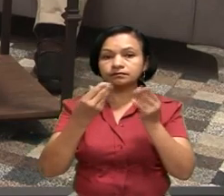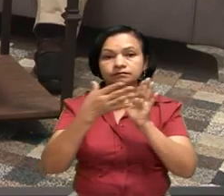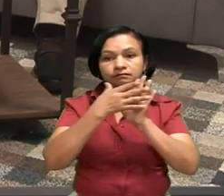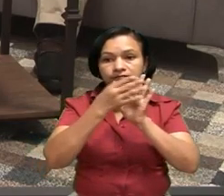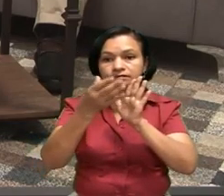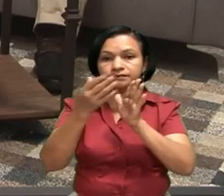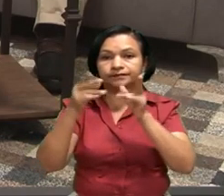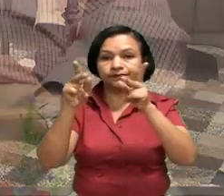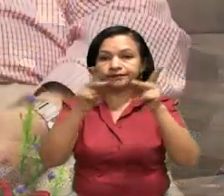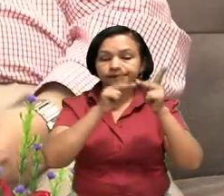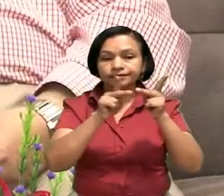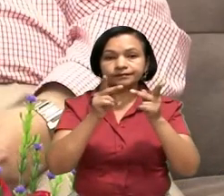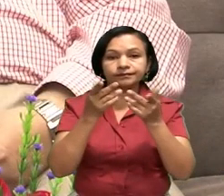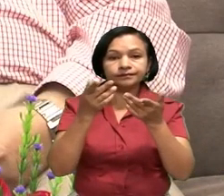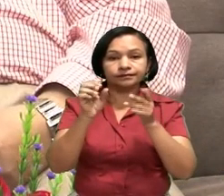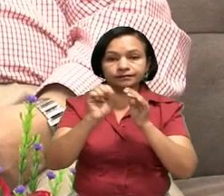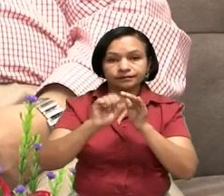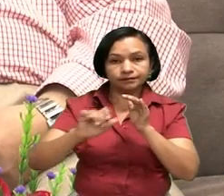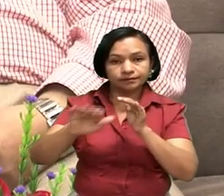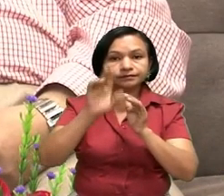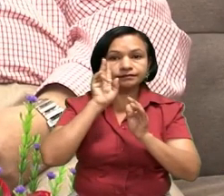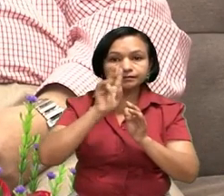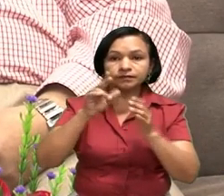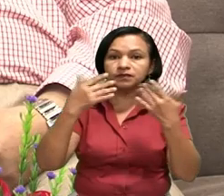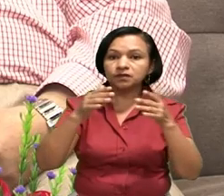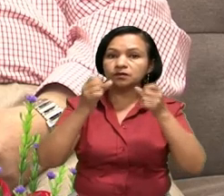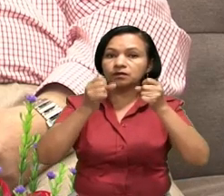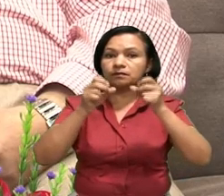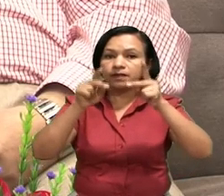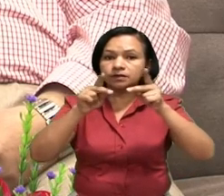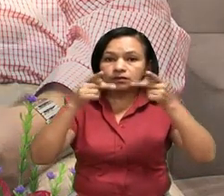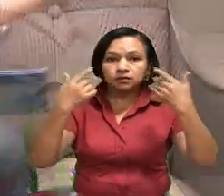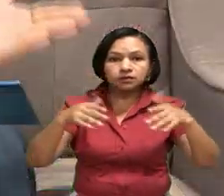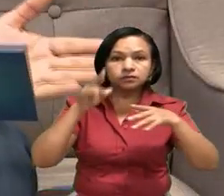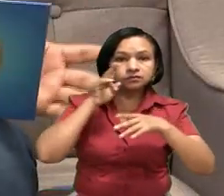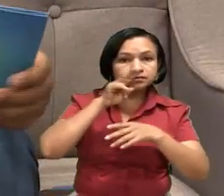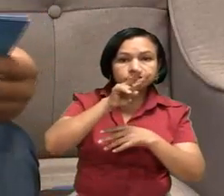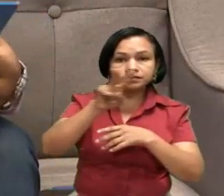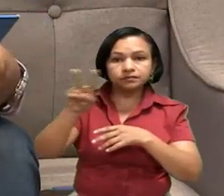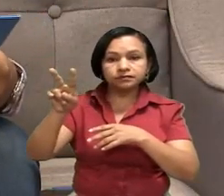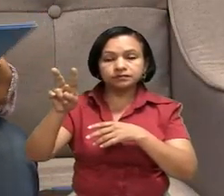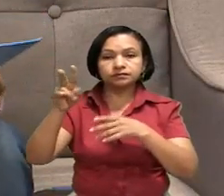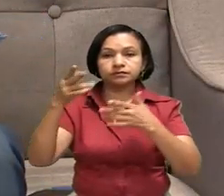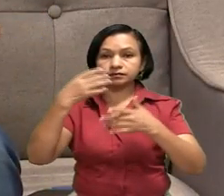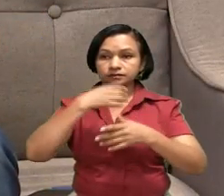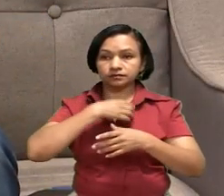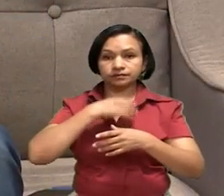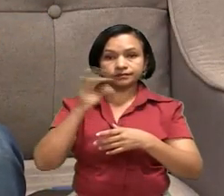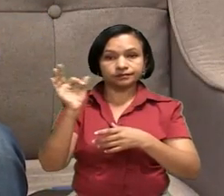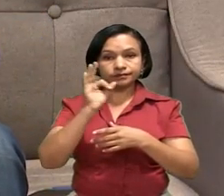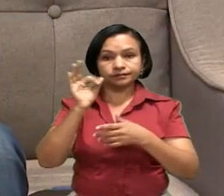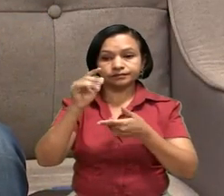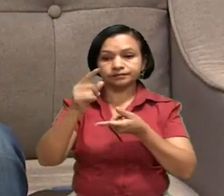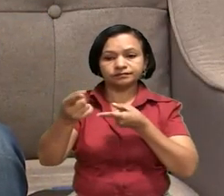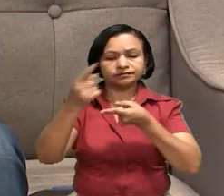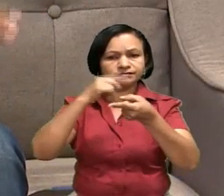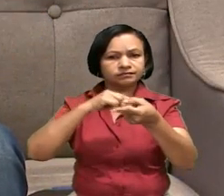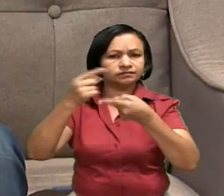en algún momento en nuestra sociedad la credibilidad termina construyendo la imagen o la imagen termina consiguiendo la